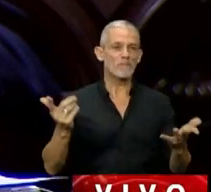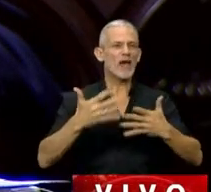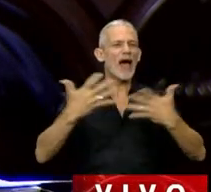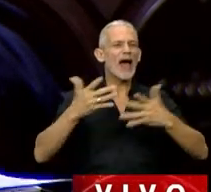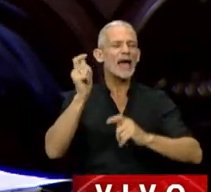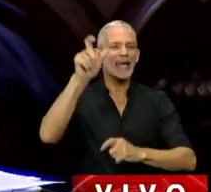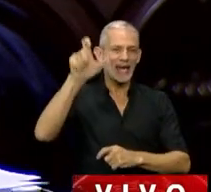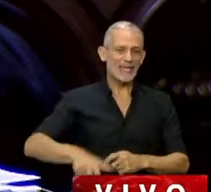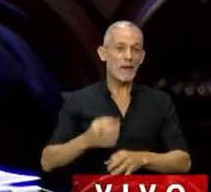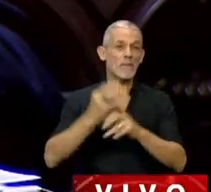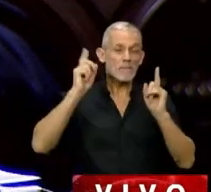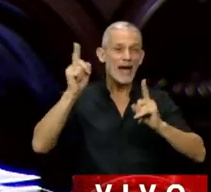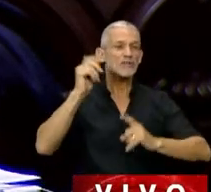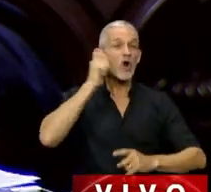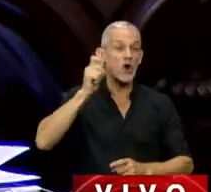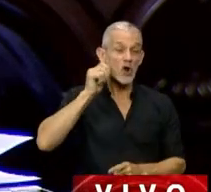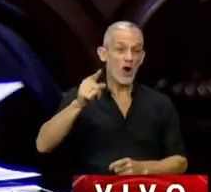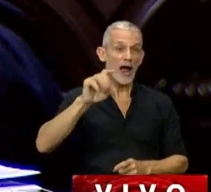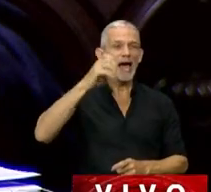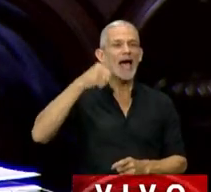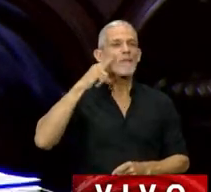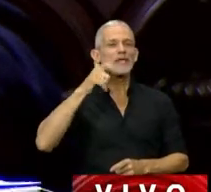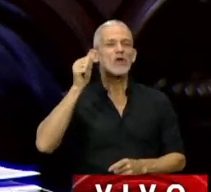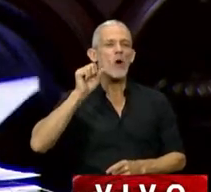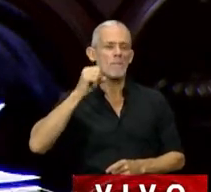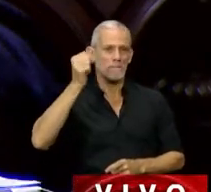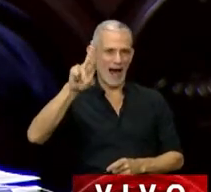gran querido maestro riojano Camilo Mata.